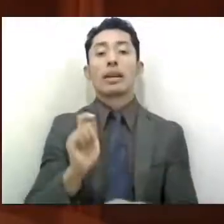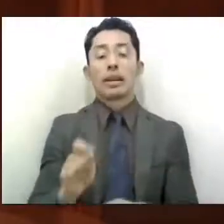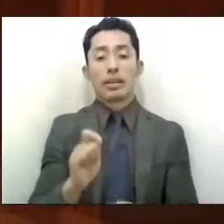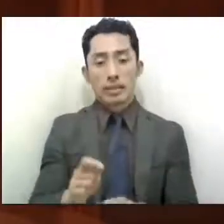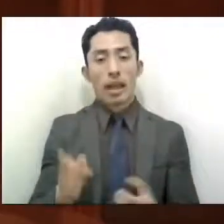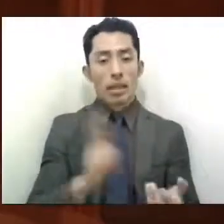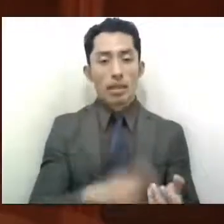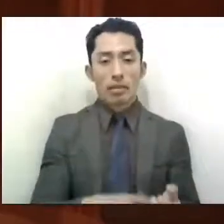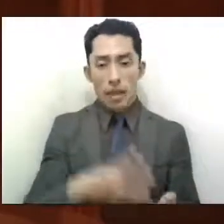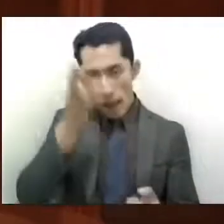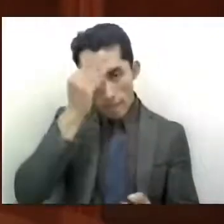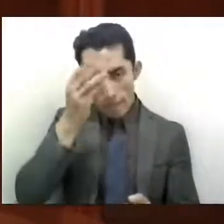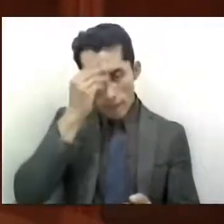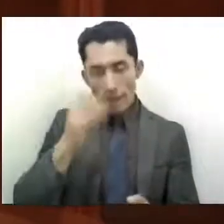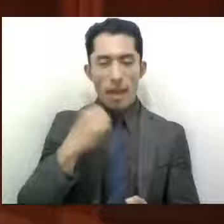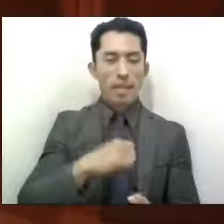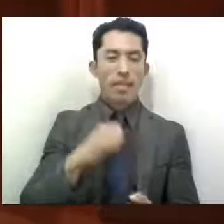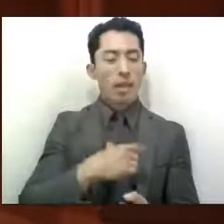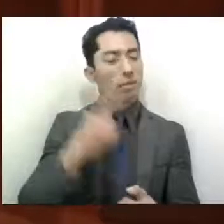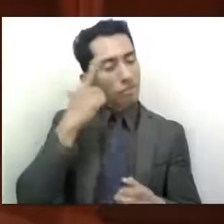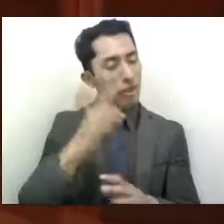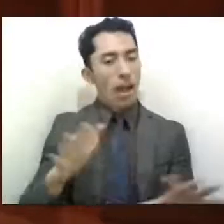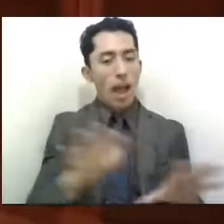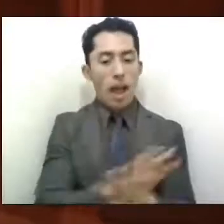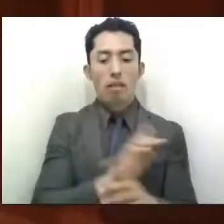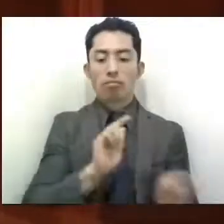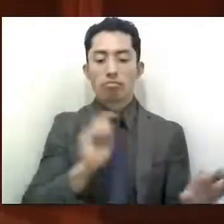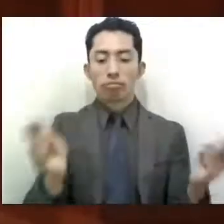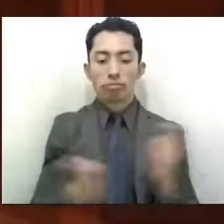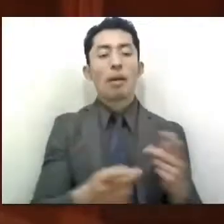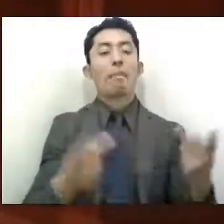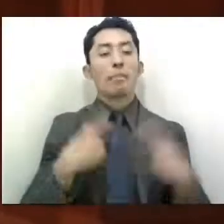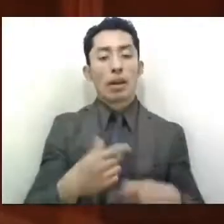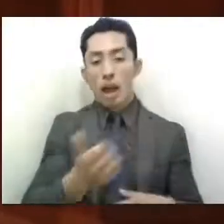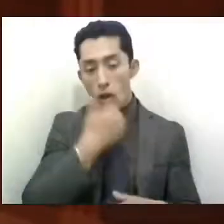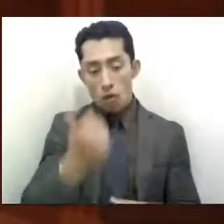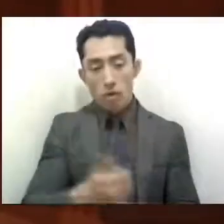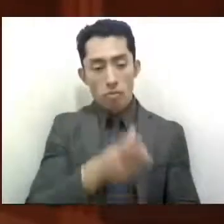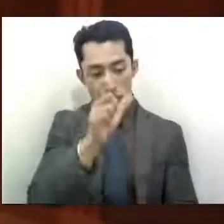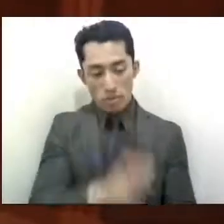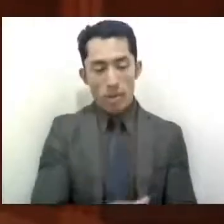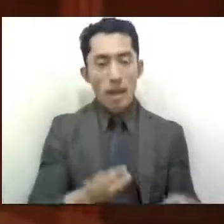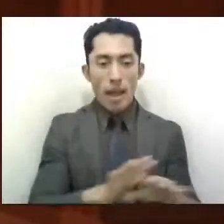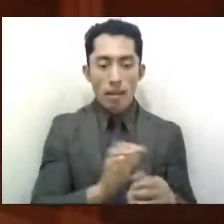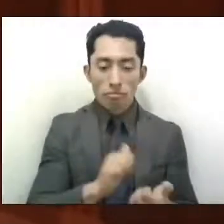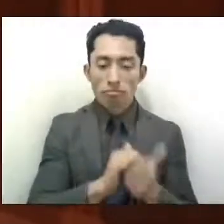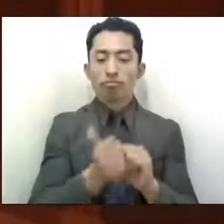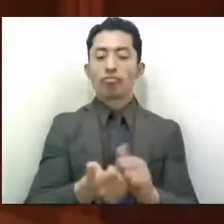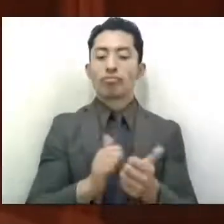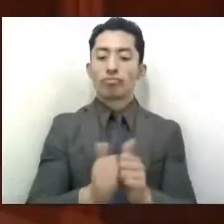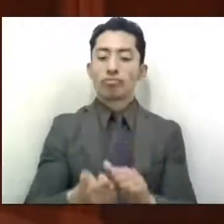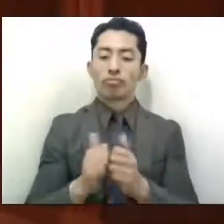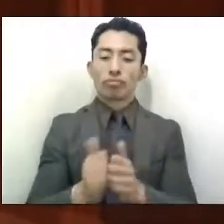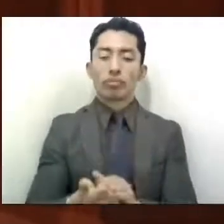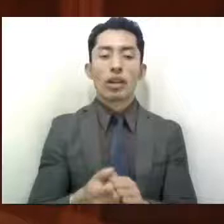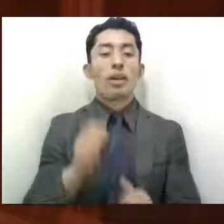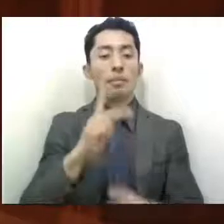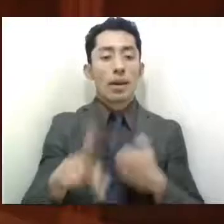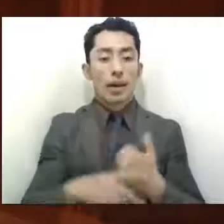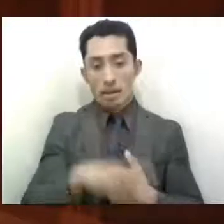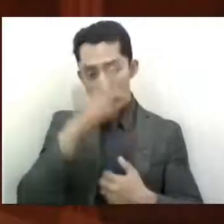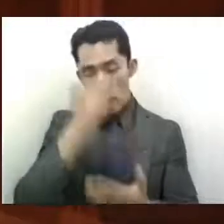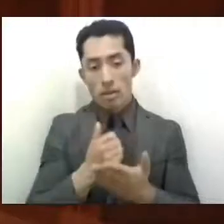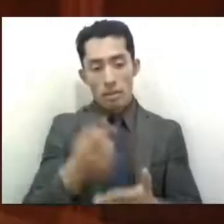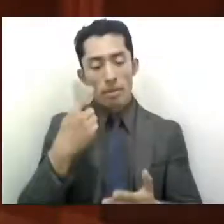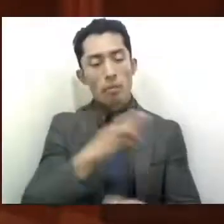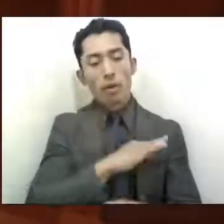pasado, transformar la personalidad de los estudiantes y contribuir al progreso del país para coadyuvar en este